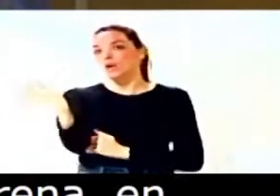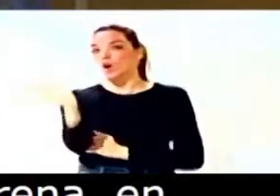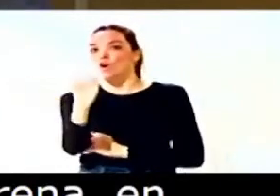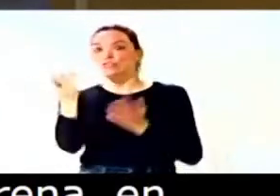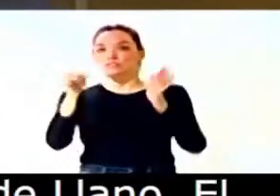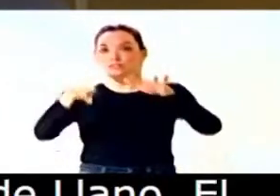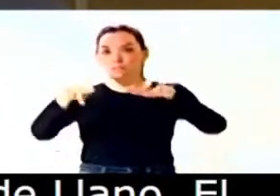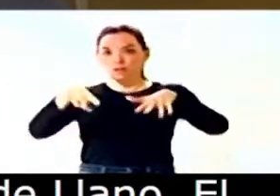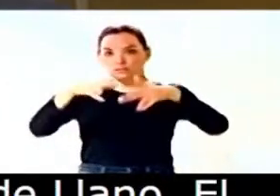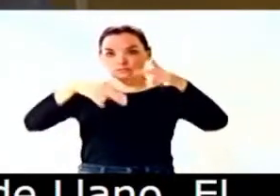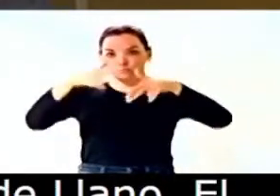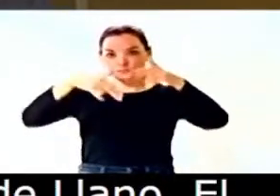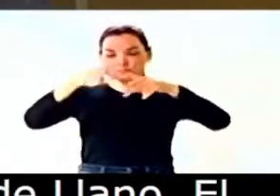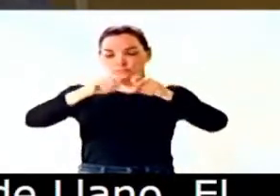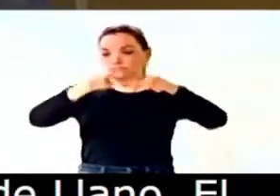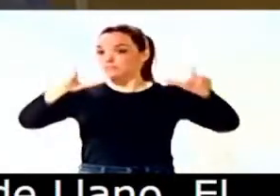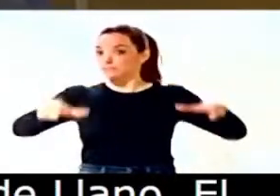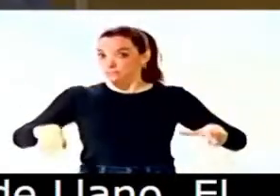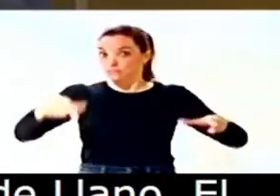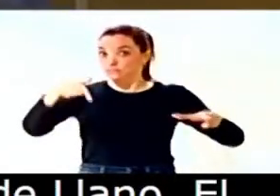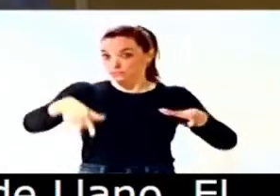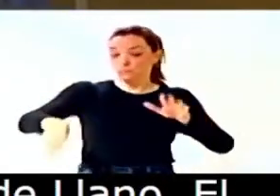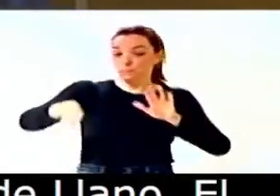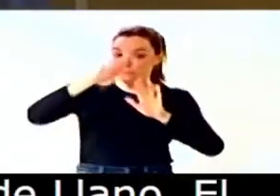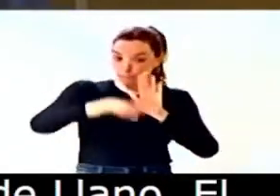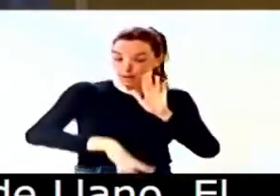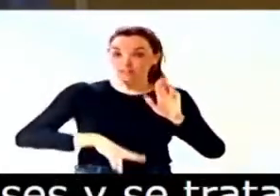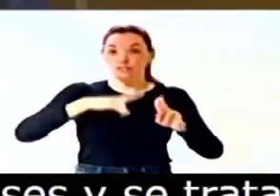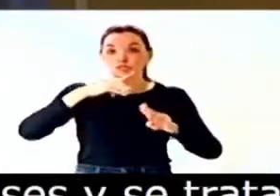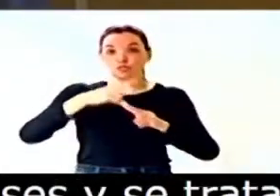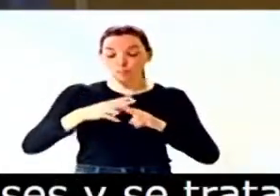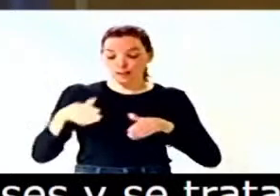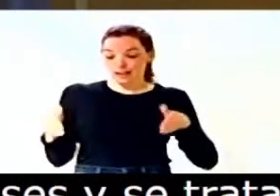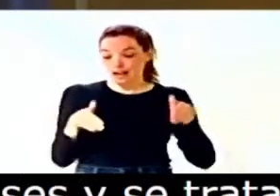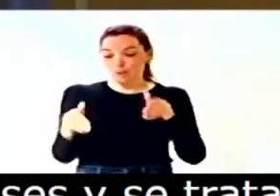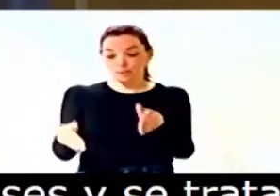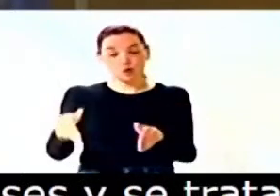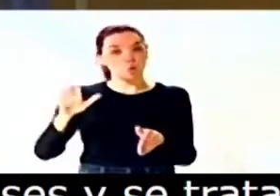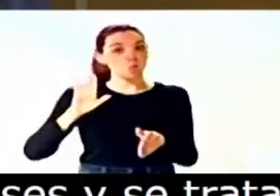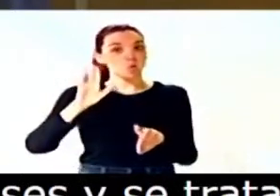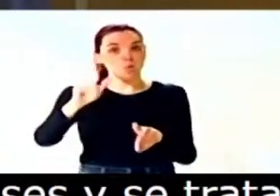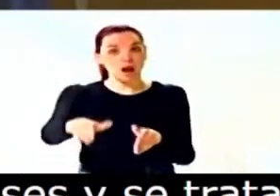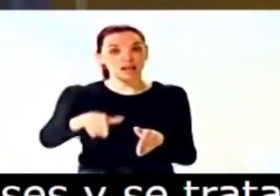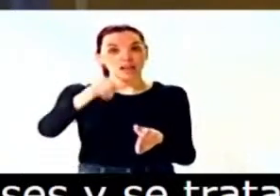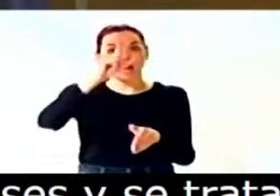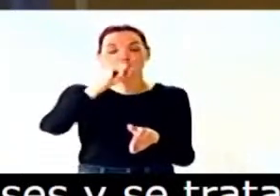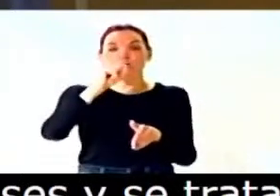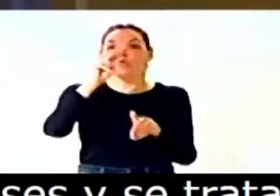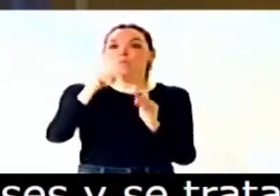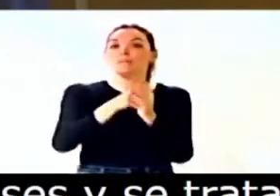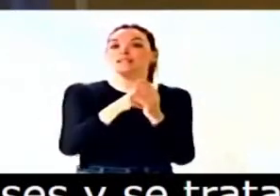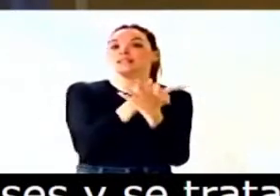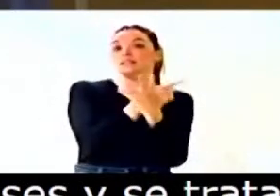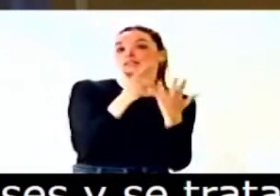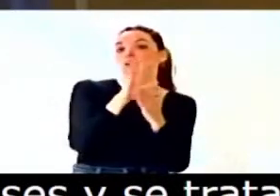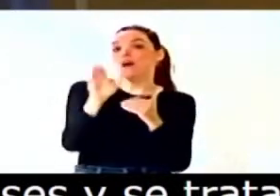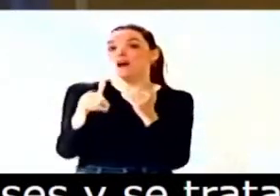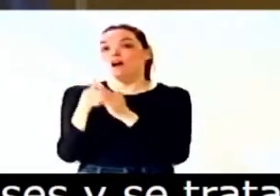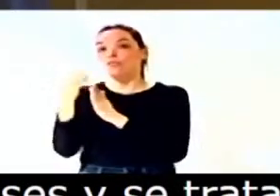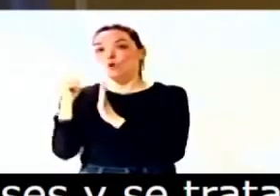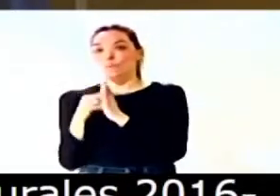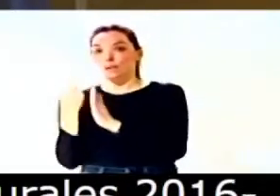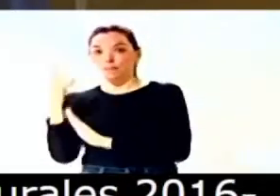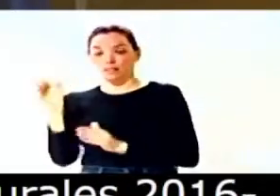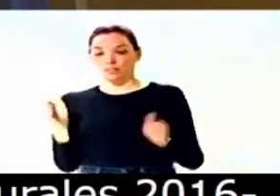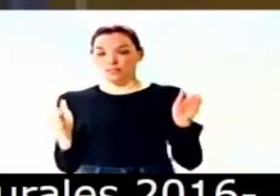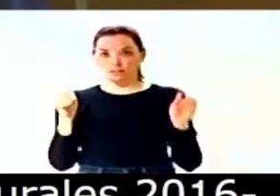de actuaciones dentro del Plan de Caminos Rurales 2016-2020, que, como bien saben, es un programa